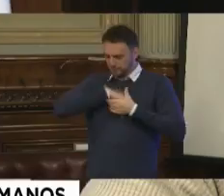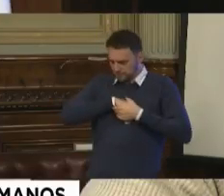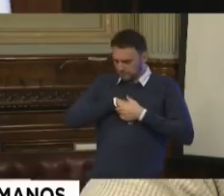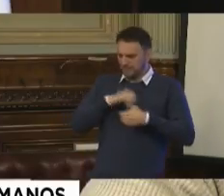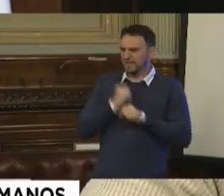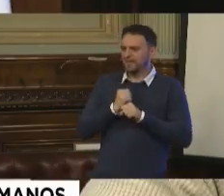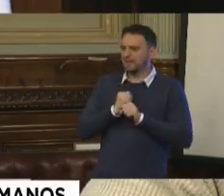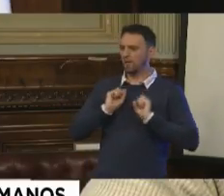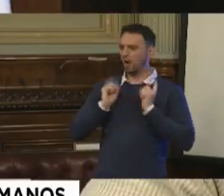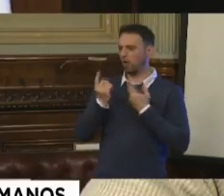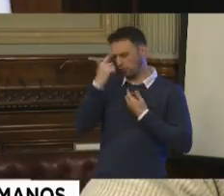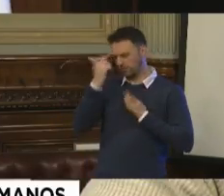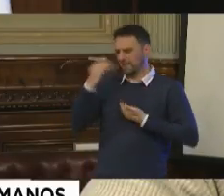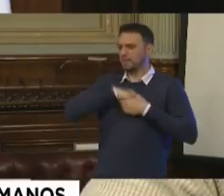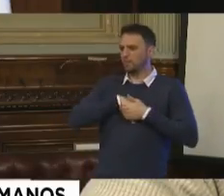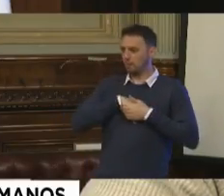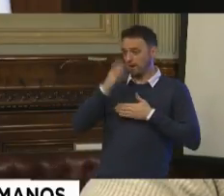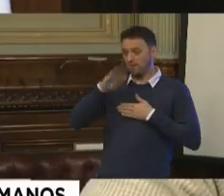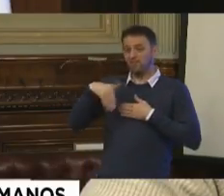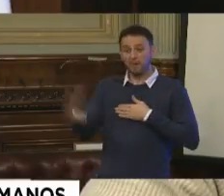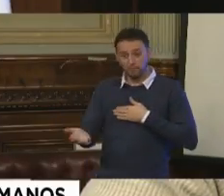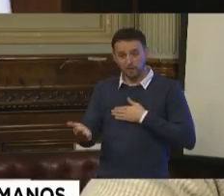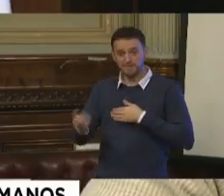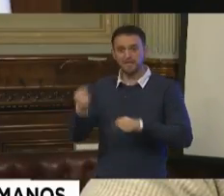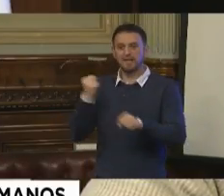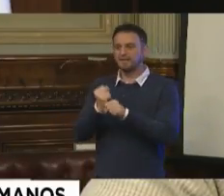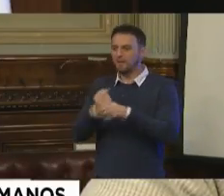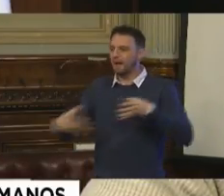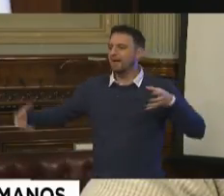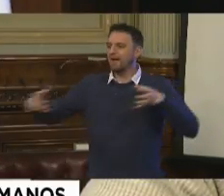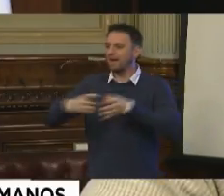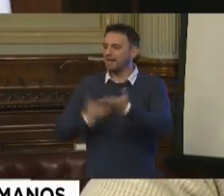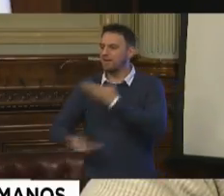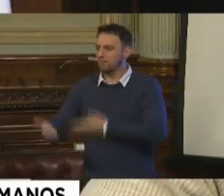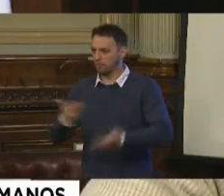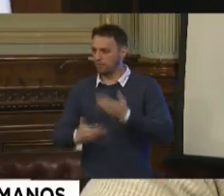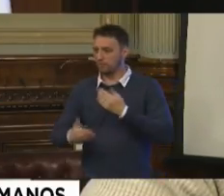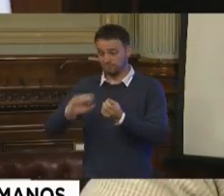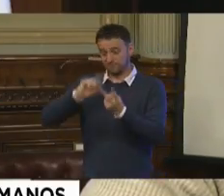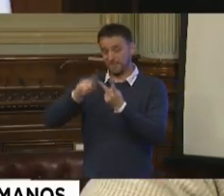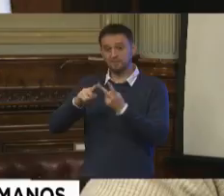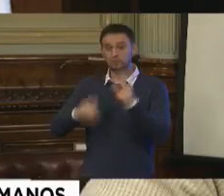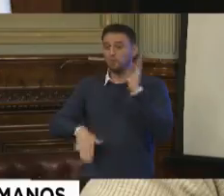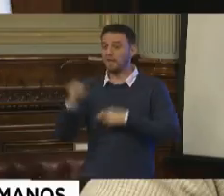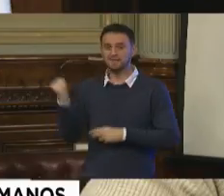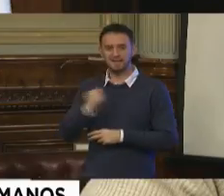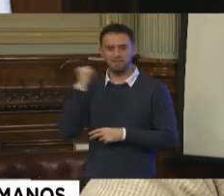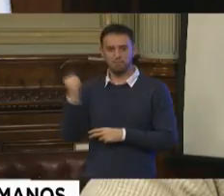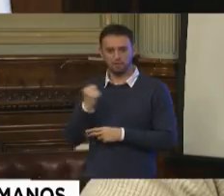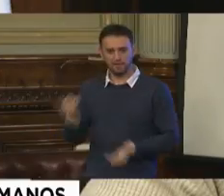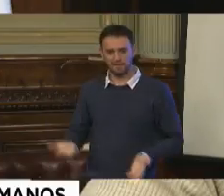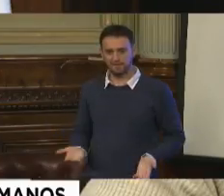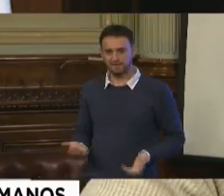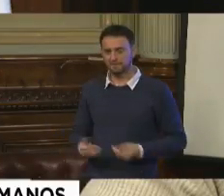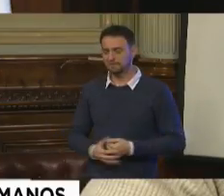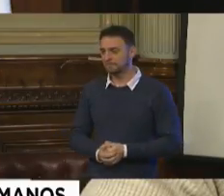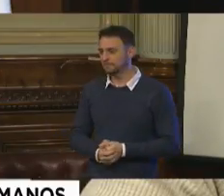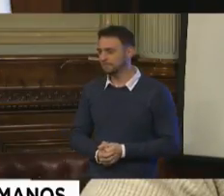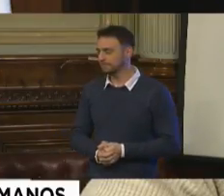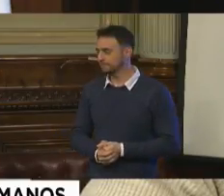interno y luego pasar a la acción que es otro de los puntos en donde